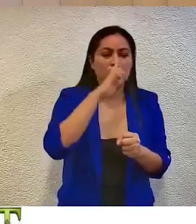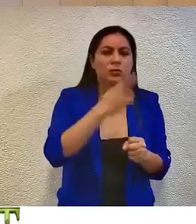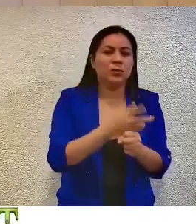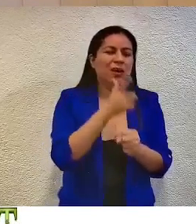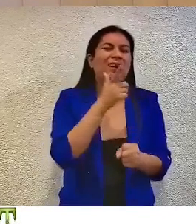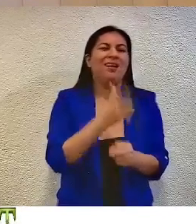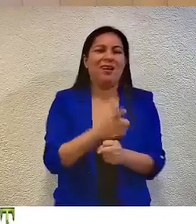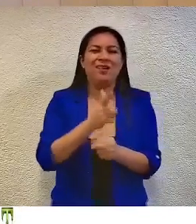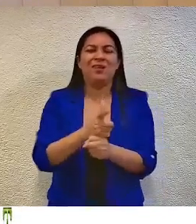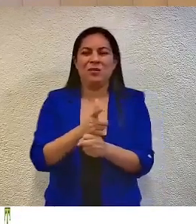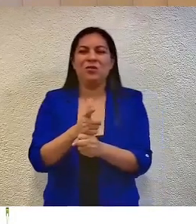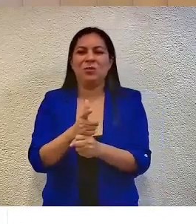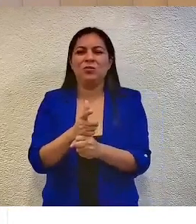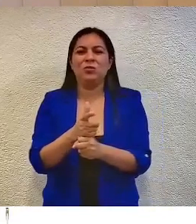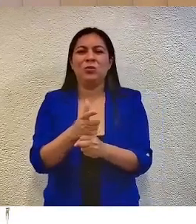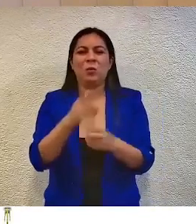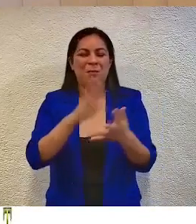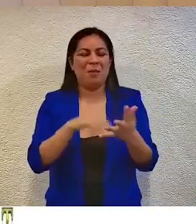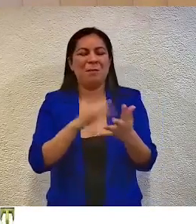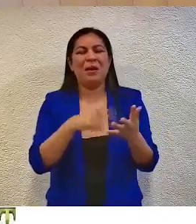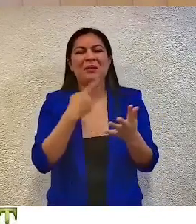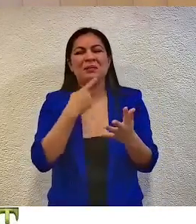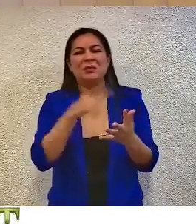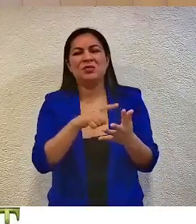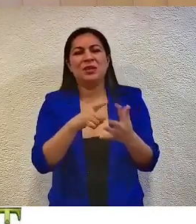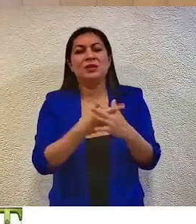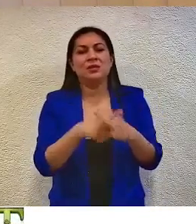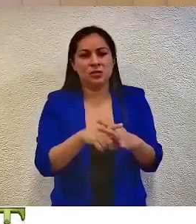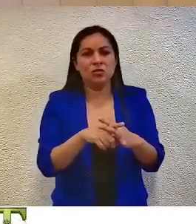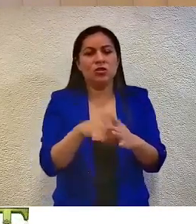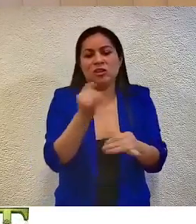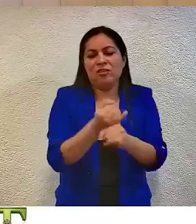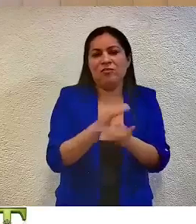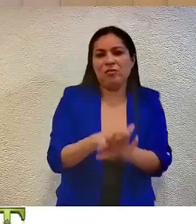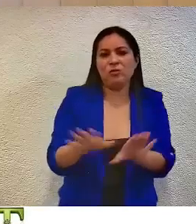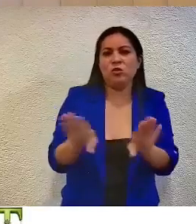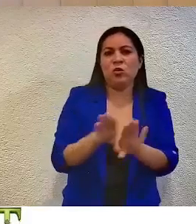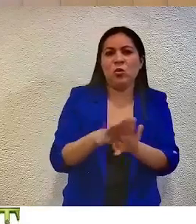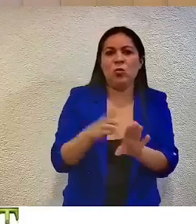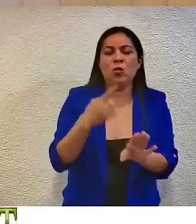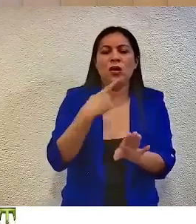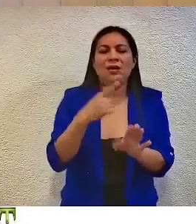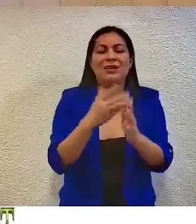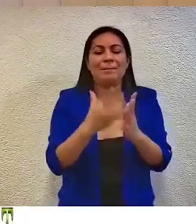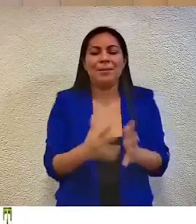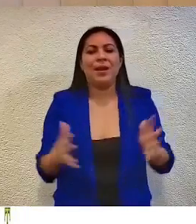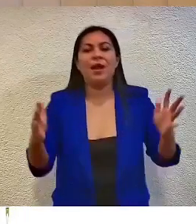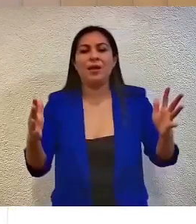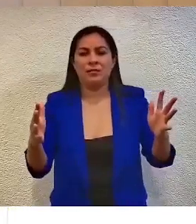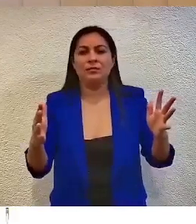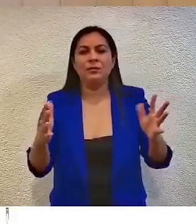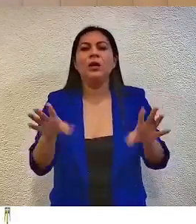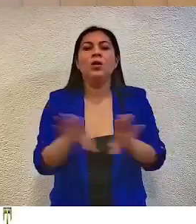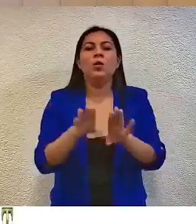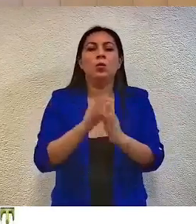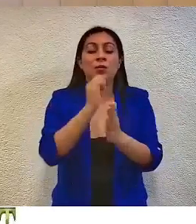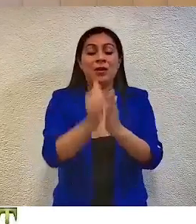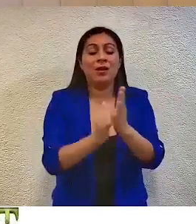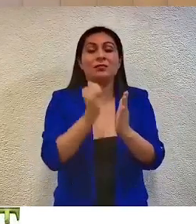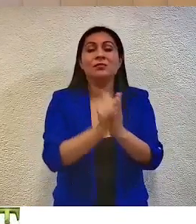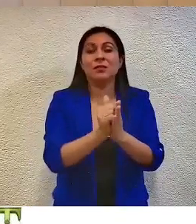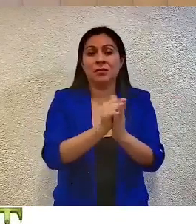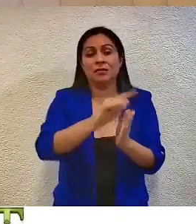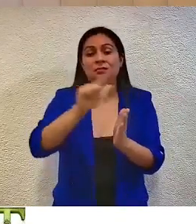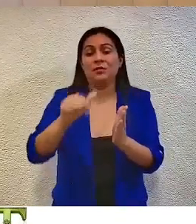identificó las 30 notas denunciadas, que obtuvo a partir de las fuentes de información como la queja y su ampliación, así como de las actas